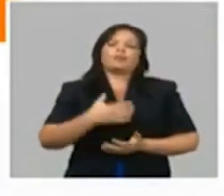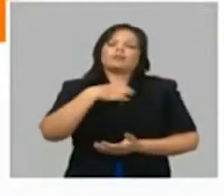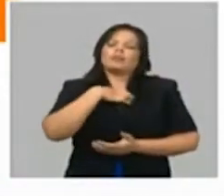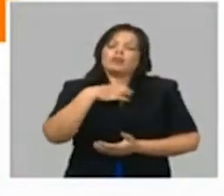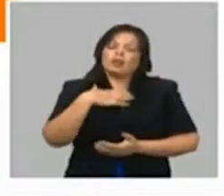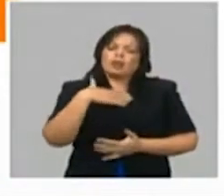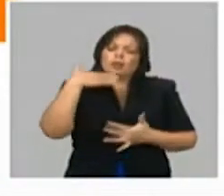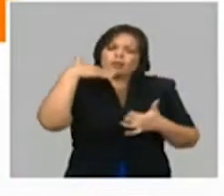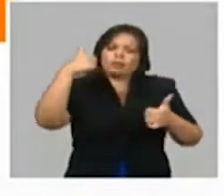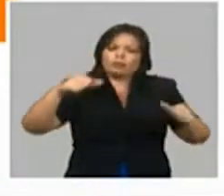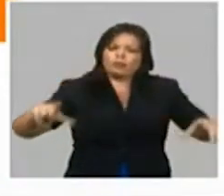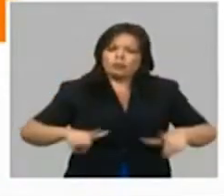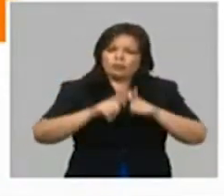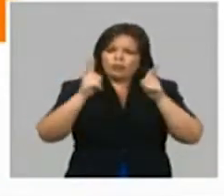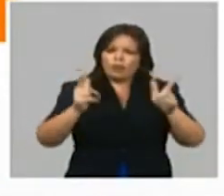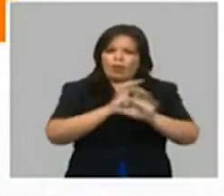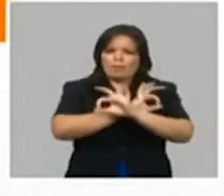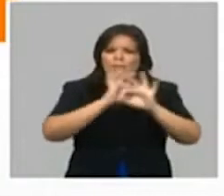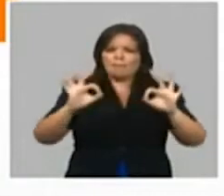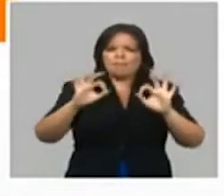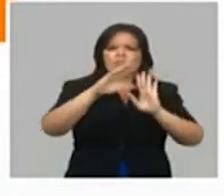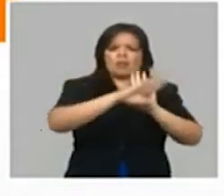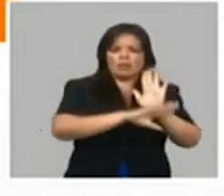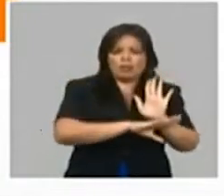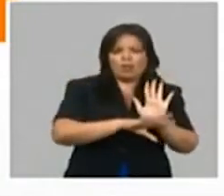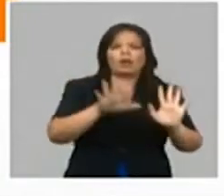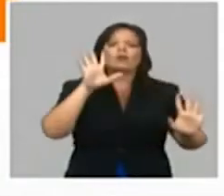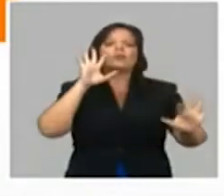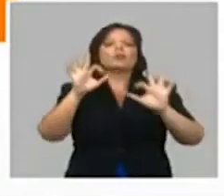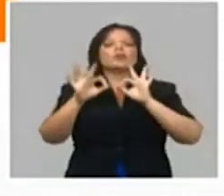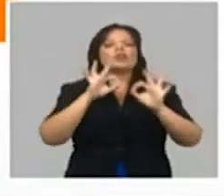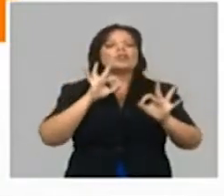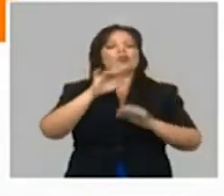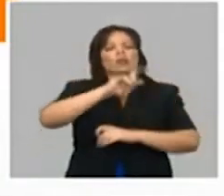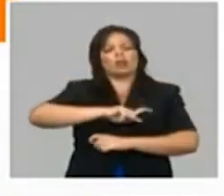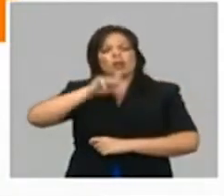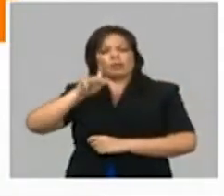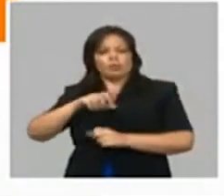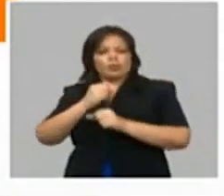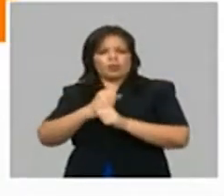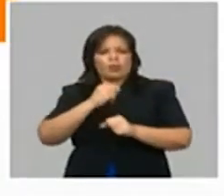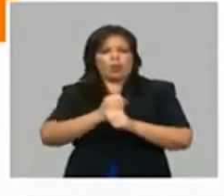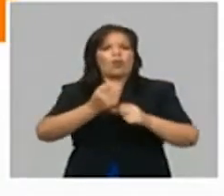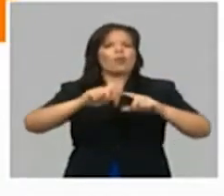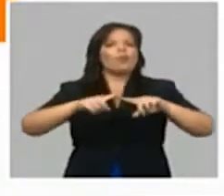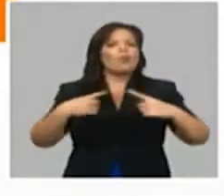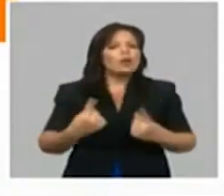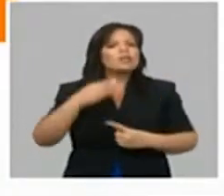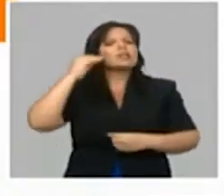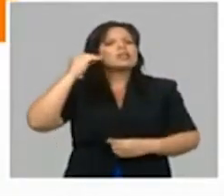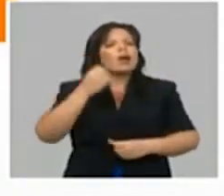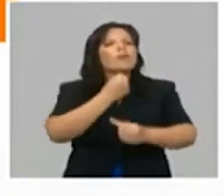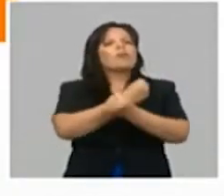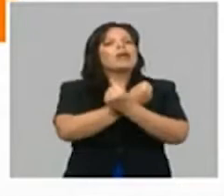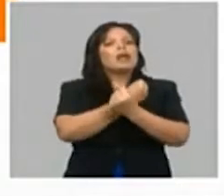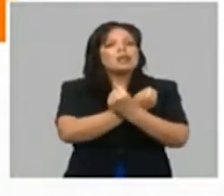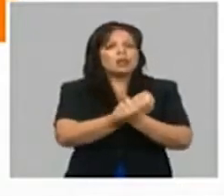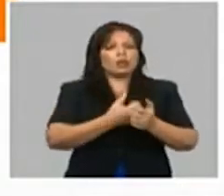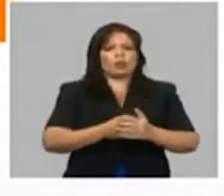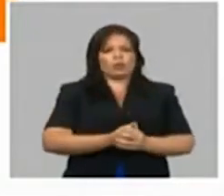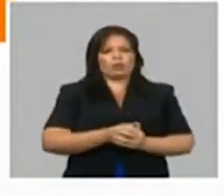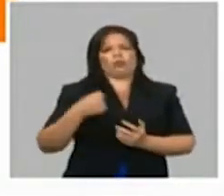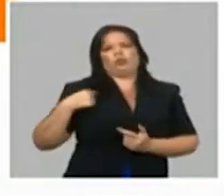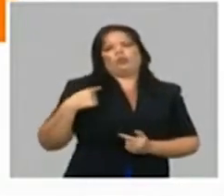medidas higiénico-sanitarias y de protección del personal por el alto riesgo a que están expuestos en el cumplimiento de